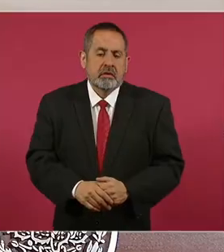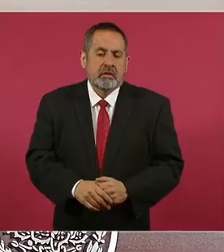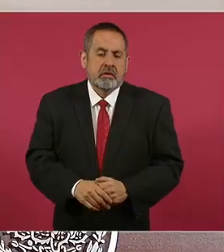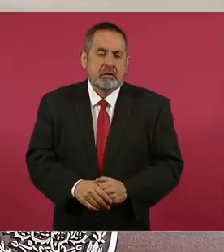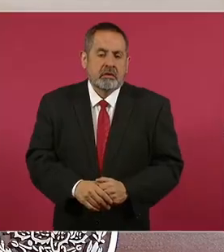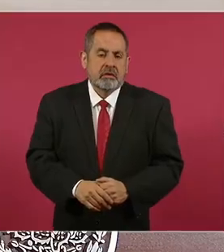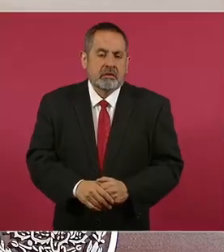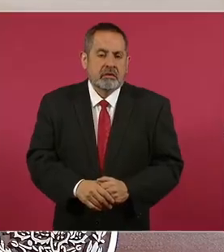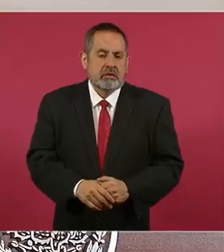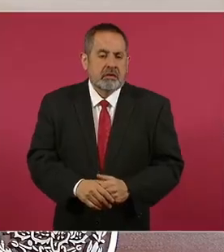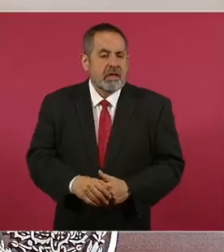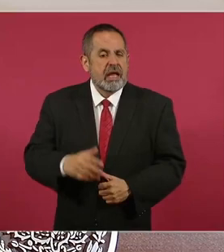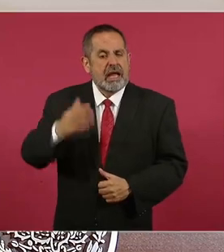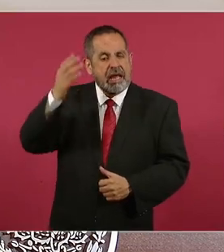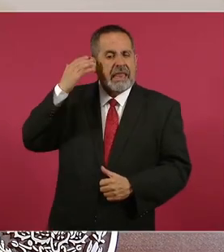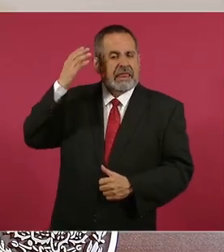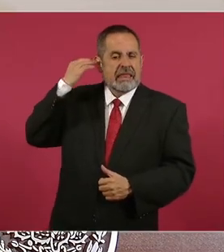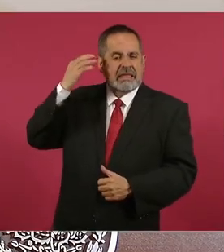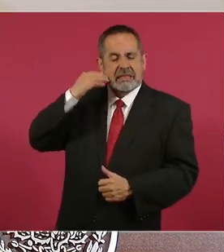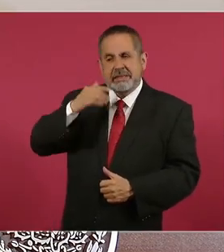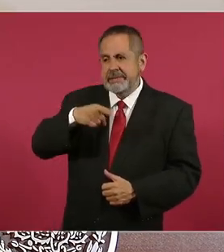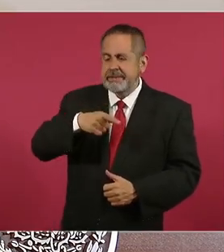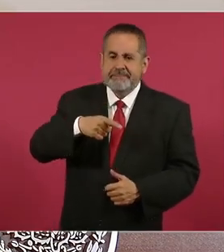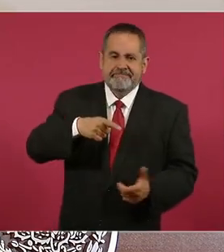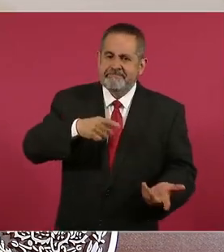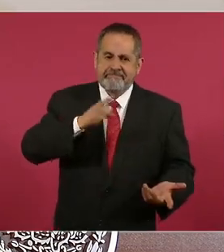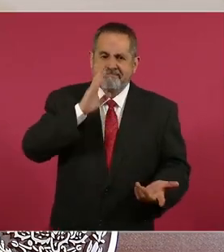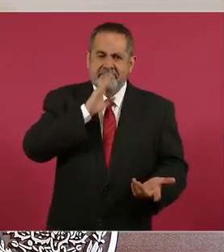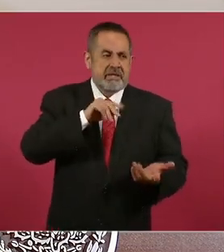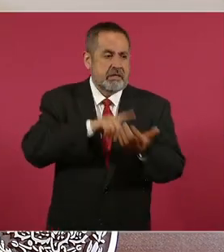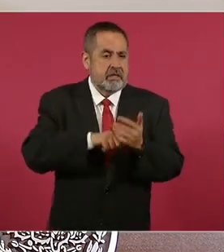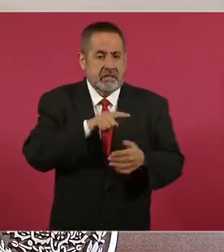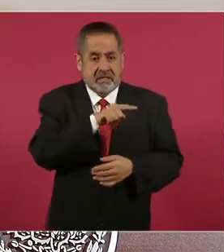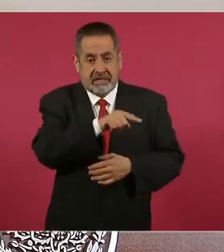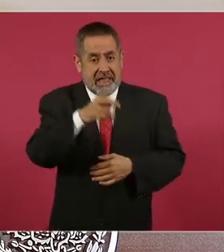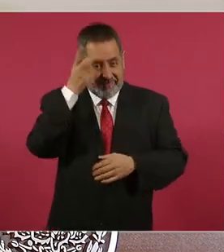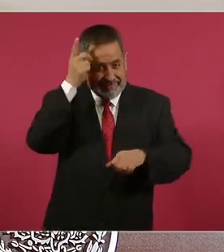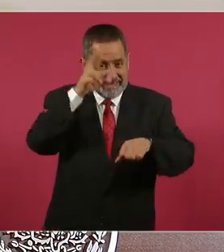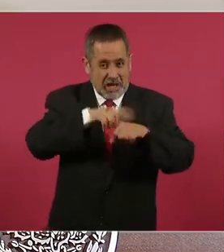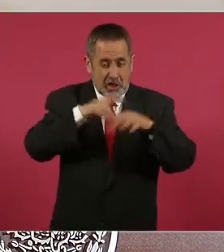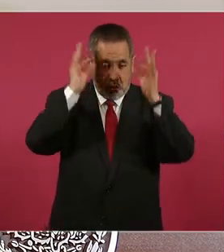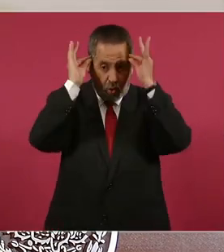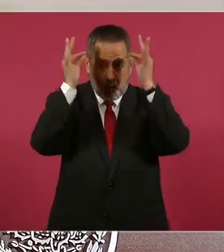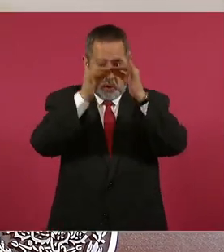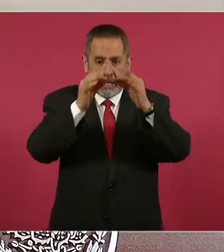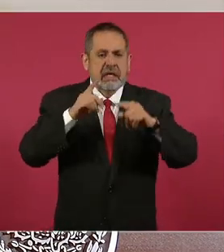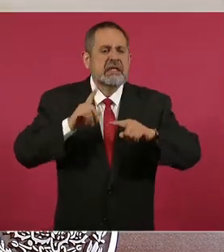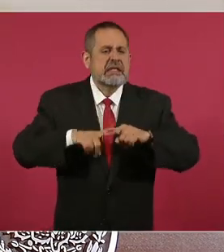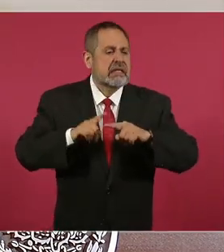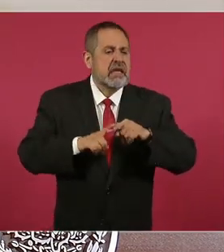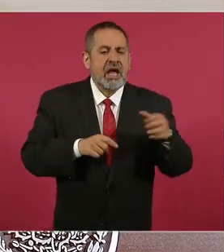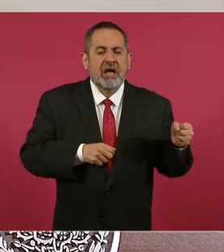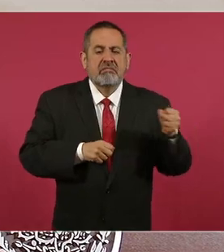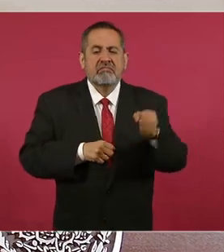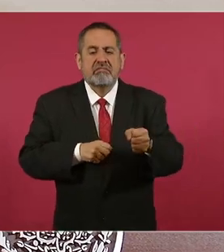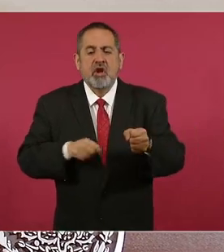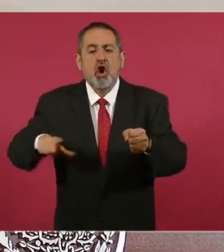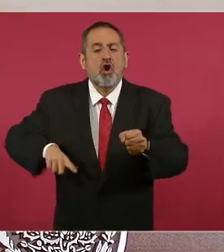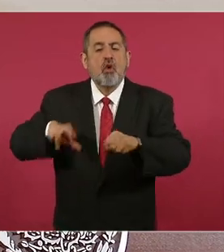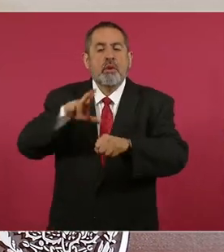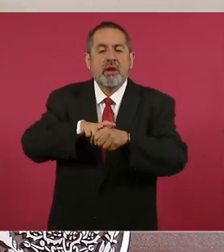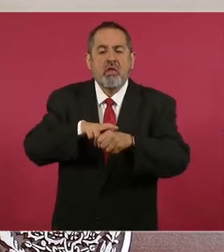había la mala costumbre que los directores de las aduanas los nombraban los